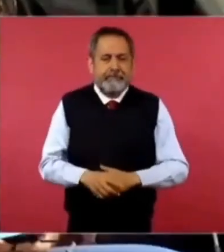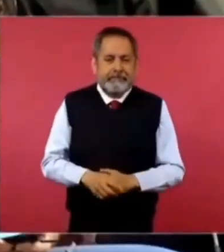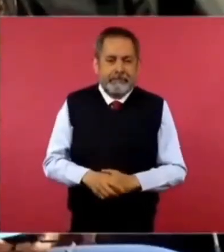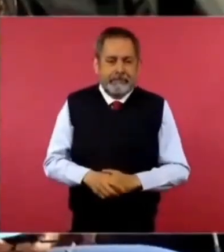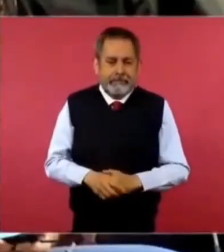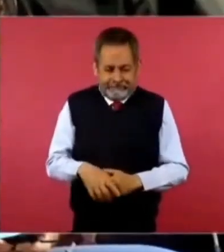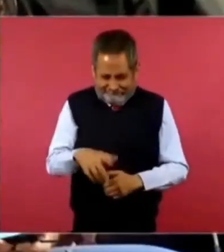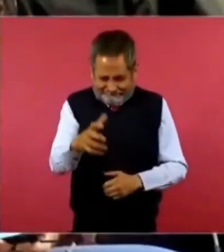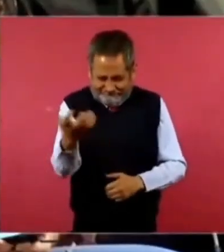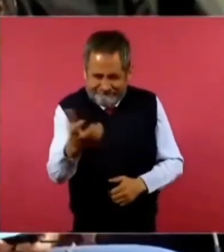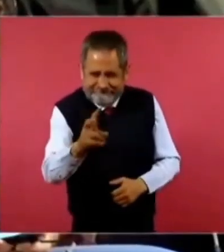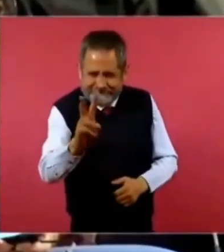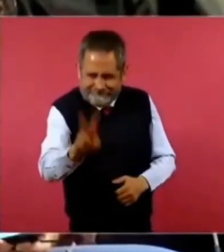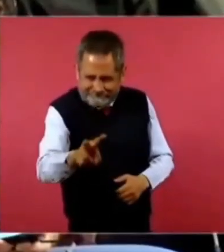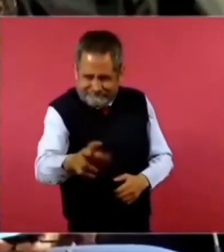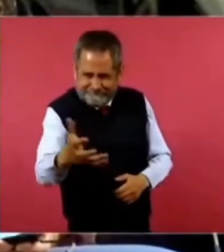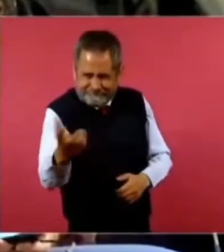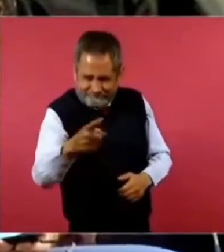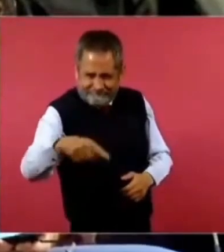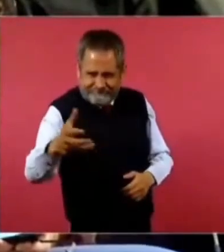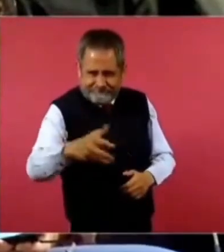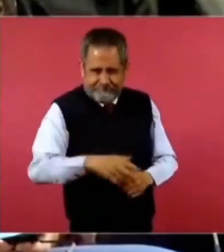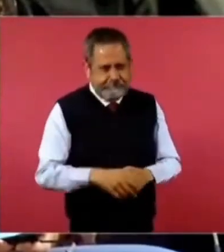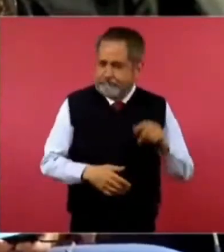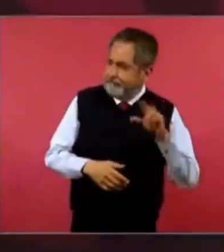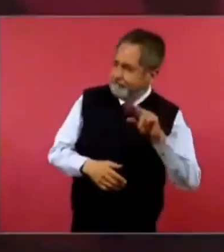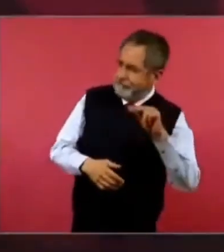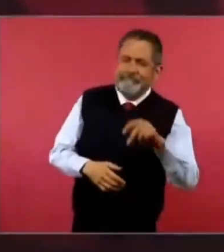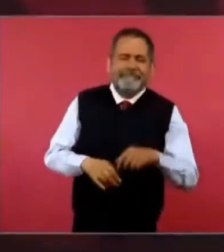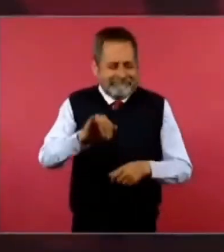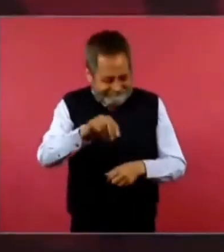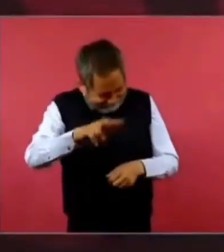Hecha por ellos, que les da la libertad